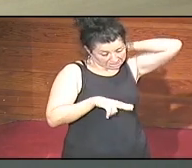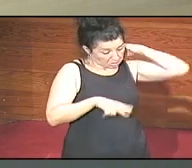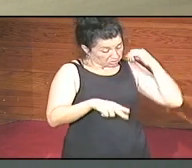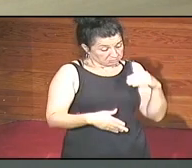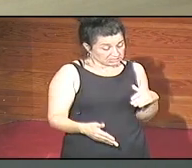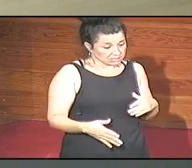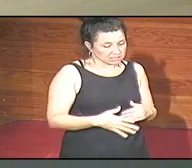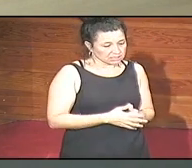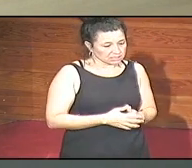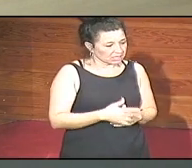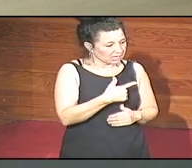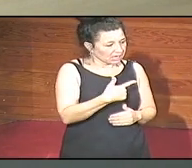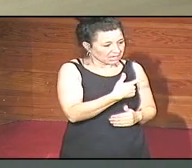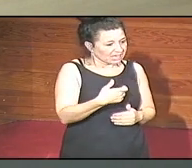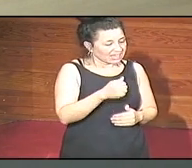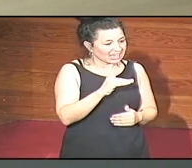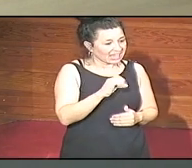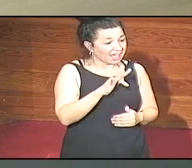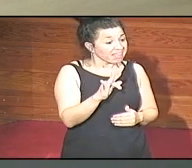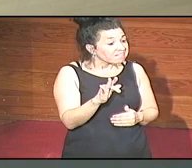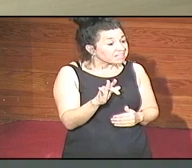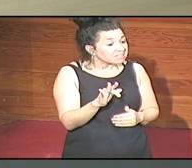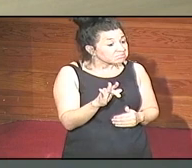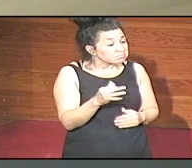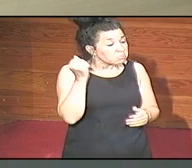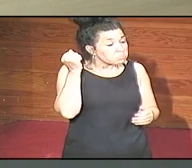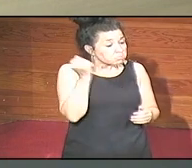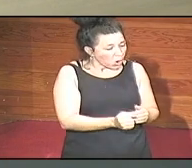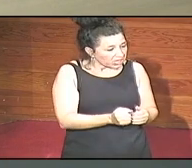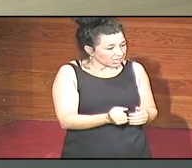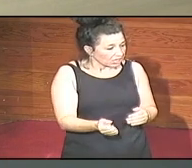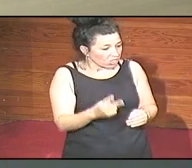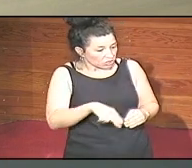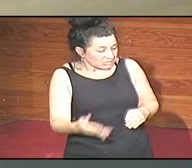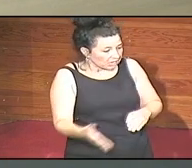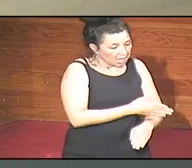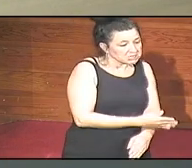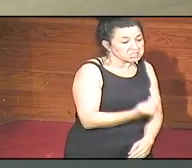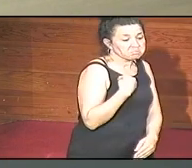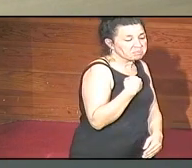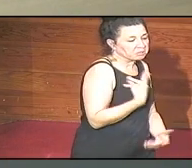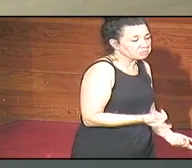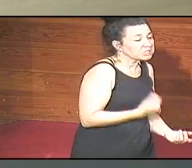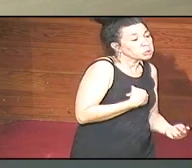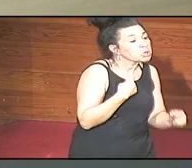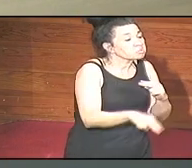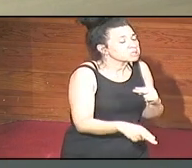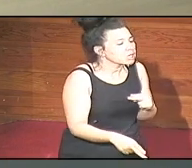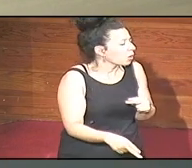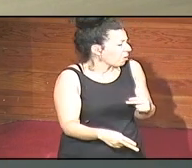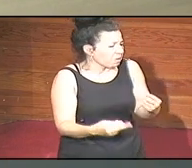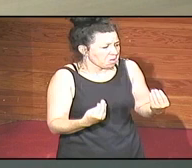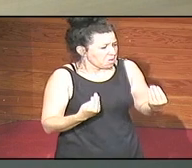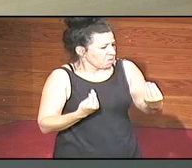de que mataron a gadafi que iba a pasar con gadafi o se había dicho a morir de viejo en árabe saudí cubierto de oro es fatal